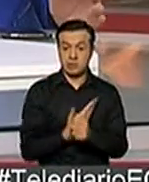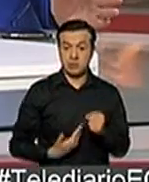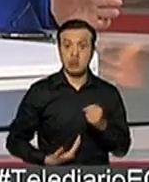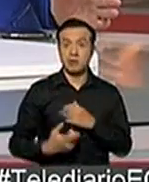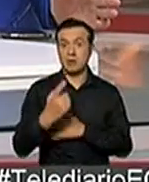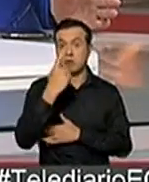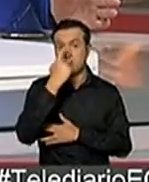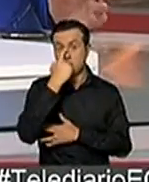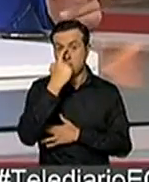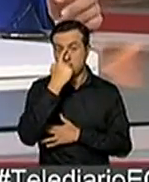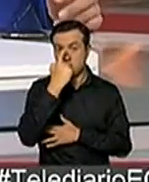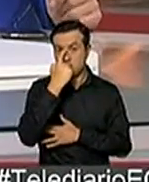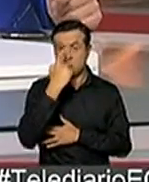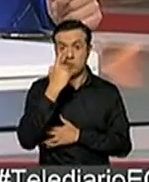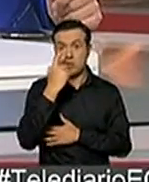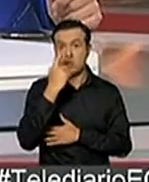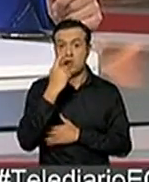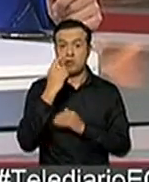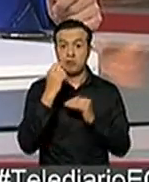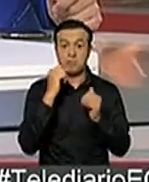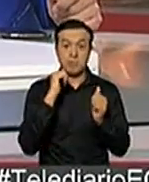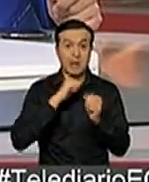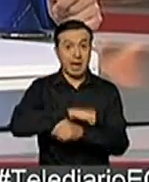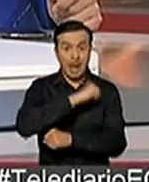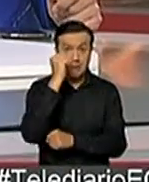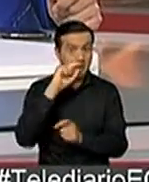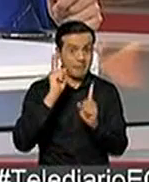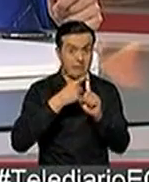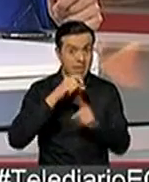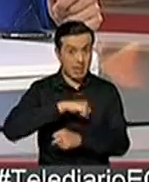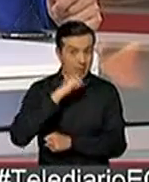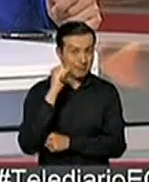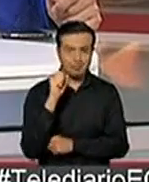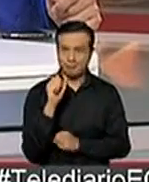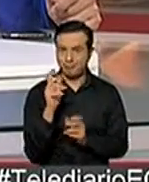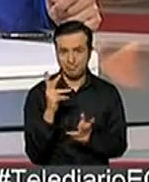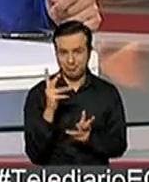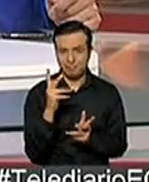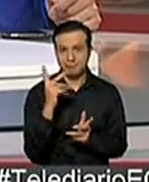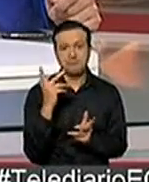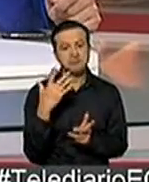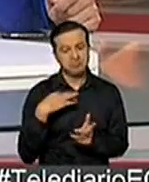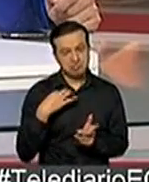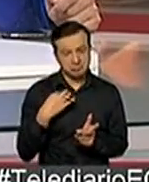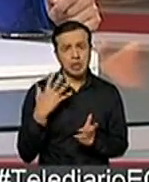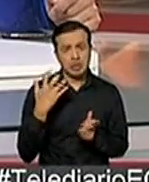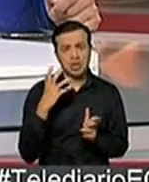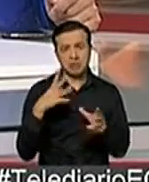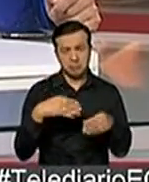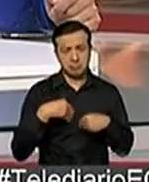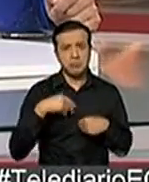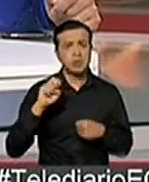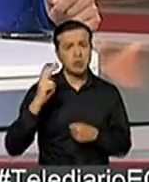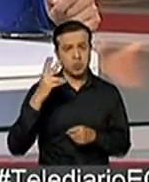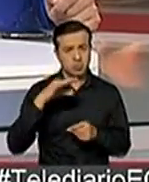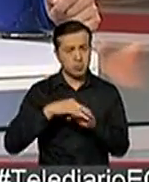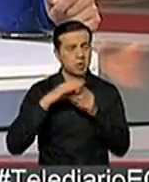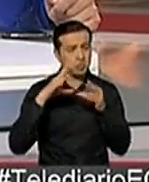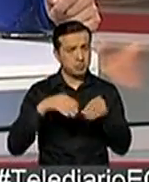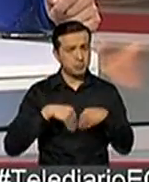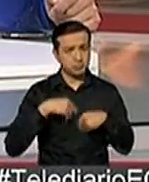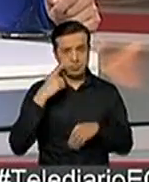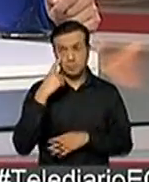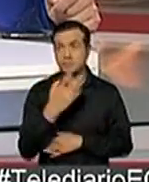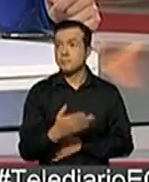Morales no consigue el porcentaje necesario para ganar en primera vuelta. Morales se mostró dispuesto a ir a una segunda vuelta electoral. Veamos